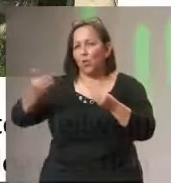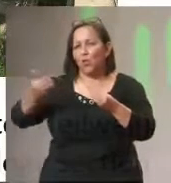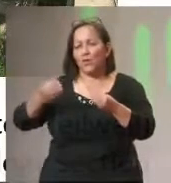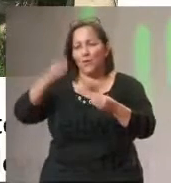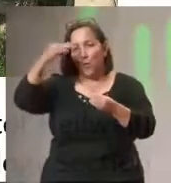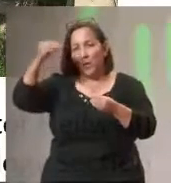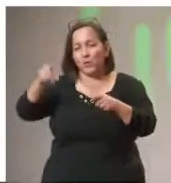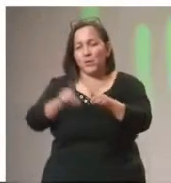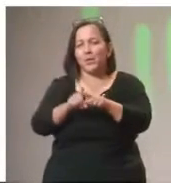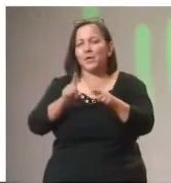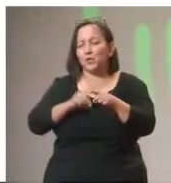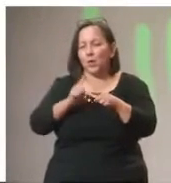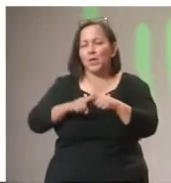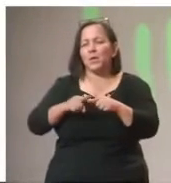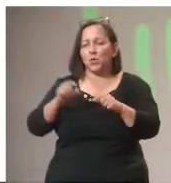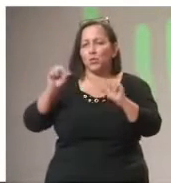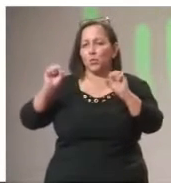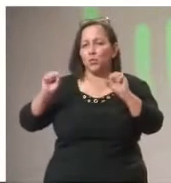conflictivo.